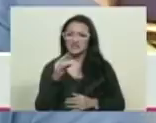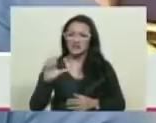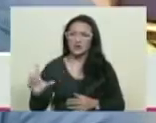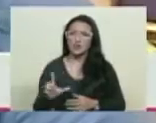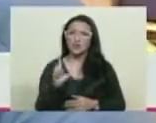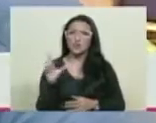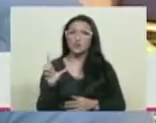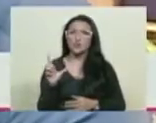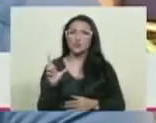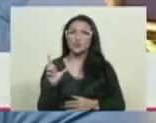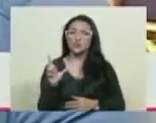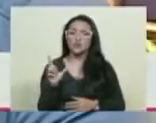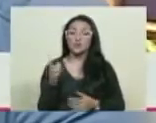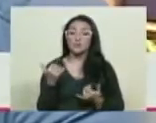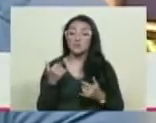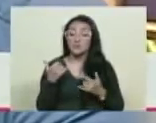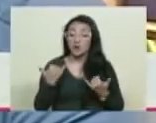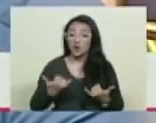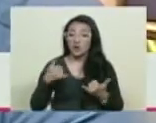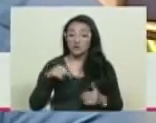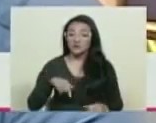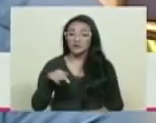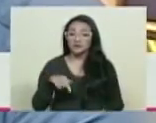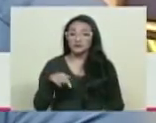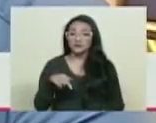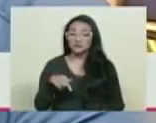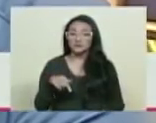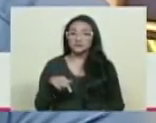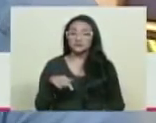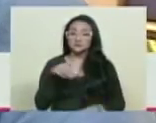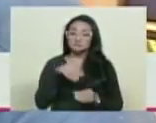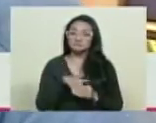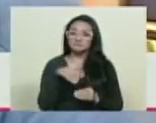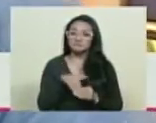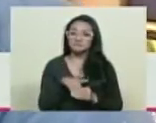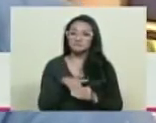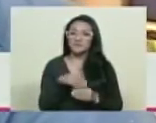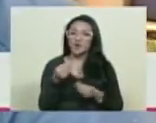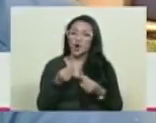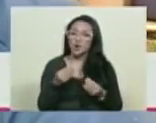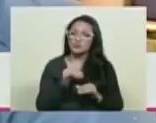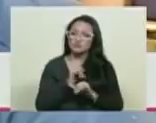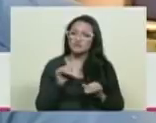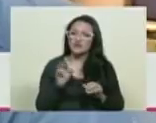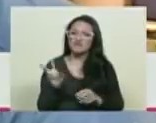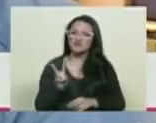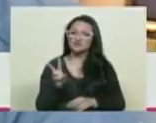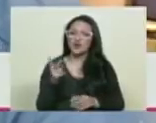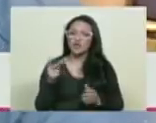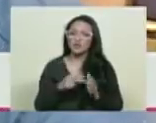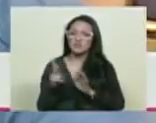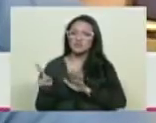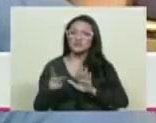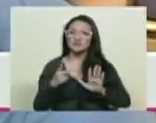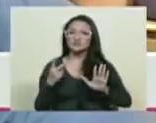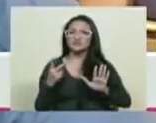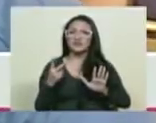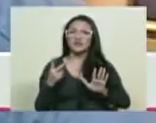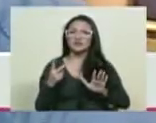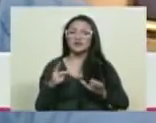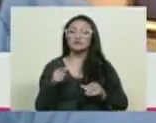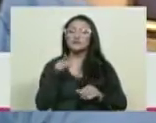pero el acto de hoy con el acto de hoy como terminado venezuela este 2017 qué